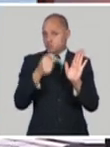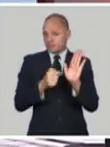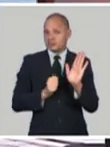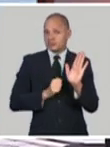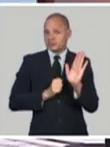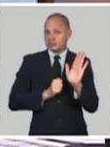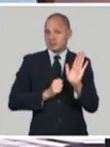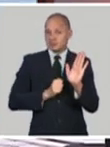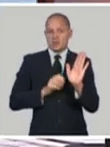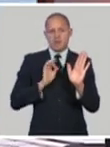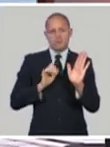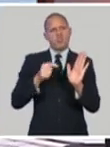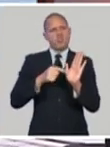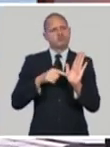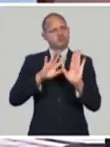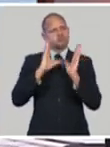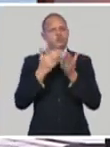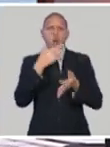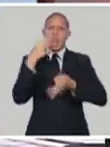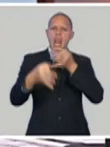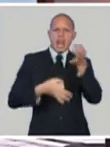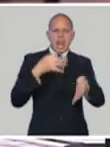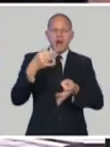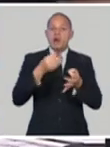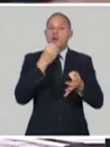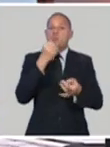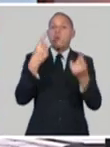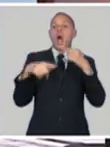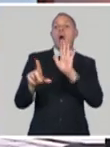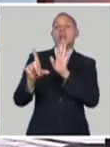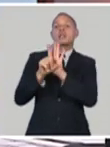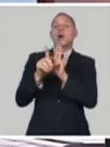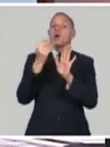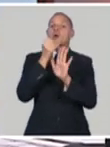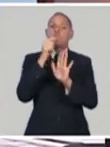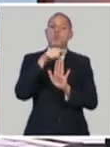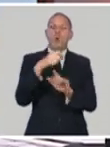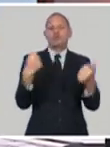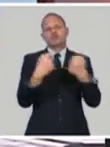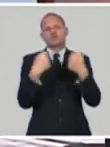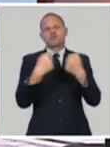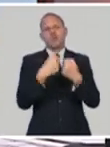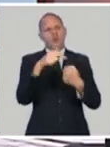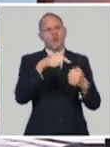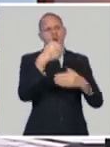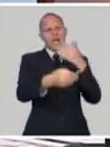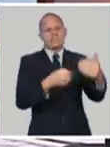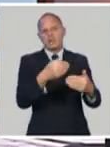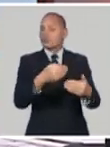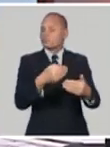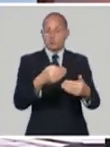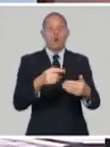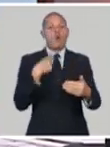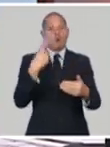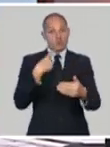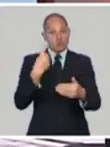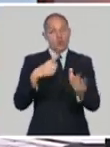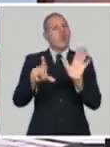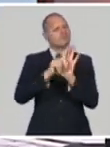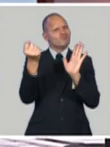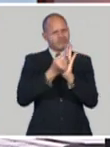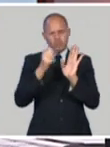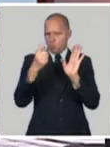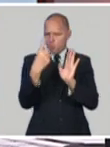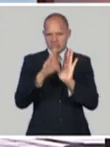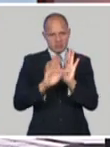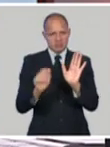una norma jurídica que entrara en contradicción con la tarea de ordenamiento, y por eso se hizo un decreto ley.